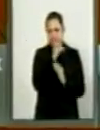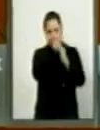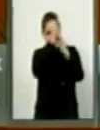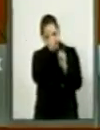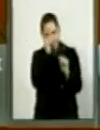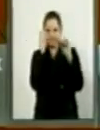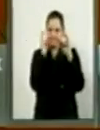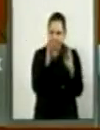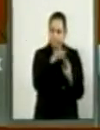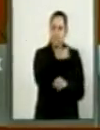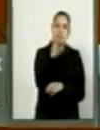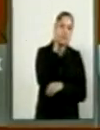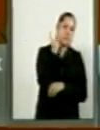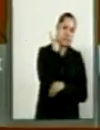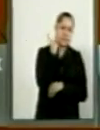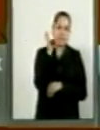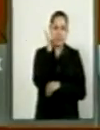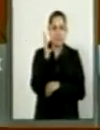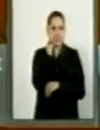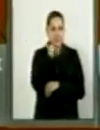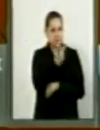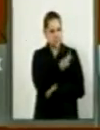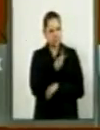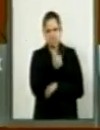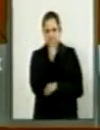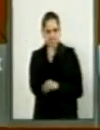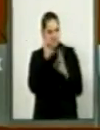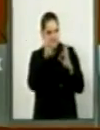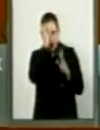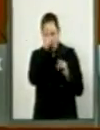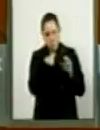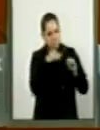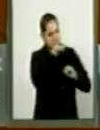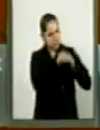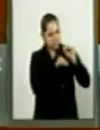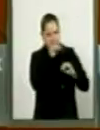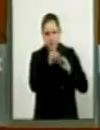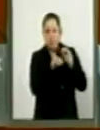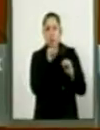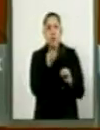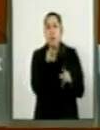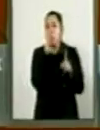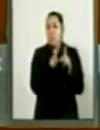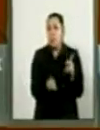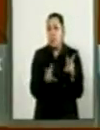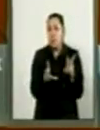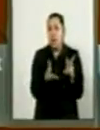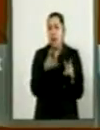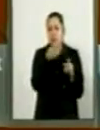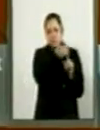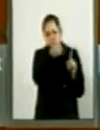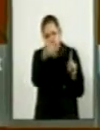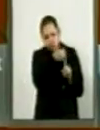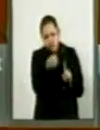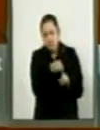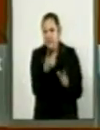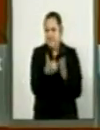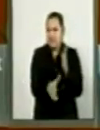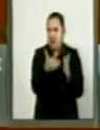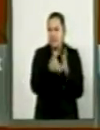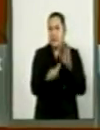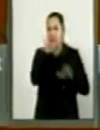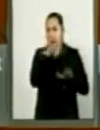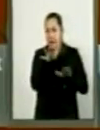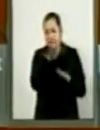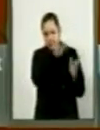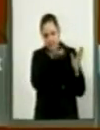fue este artículo 11 constitucional el que no tuvo una afortunada redacción y en el que se confundían los conceptos